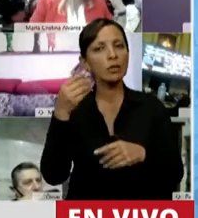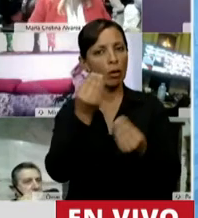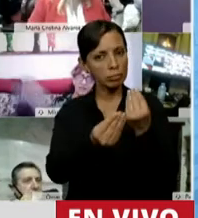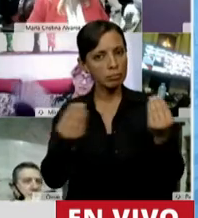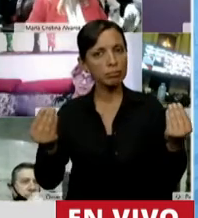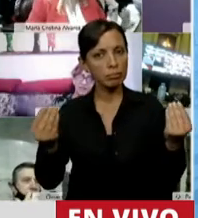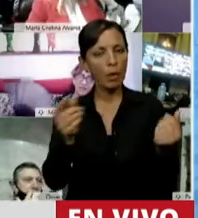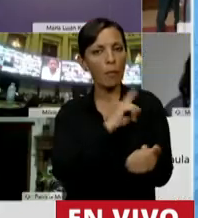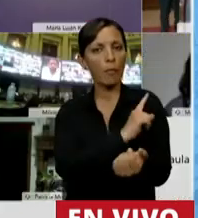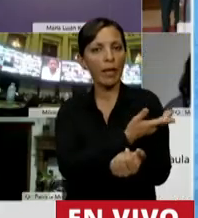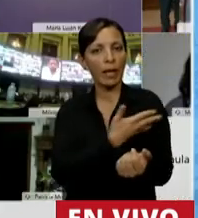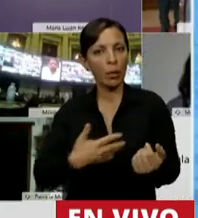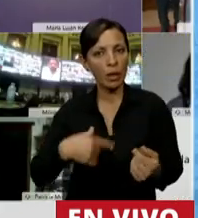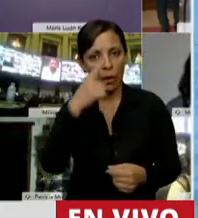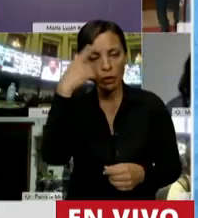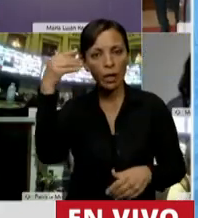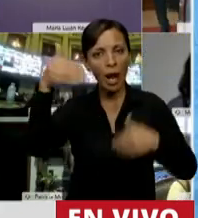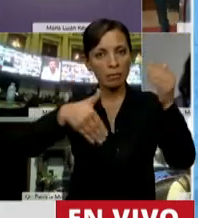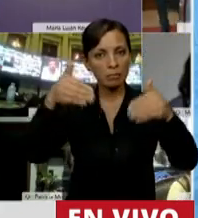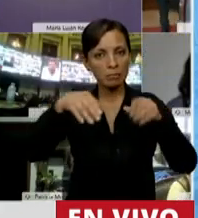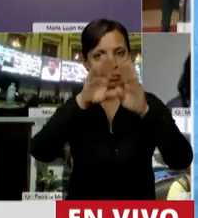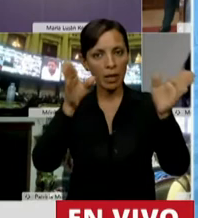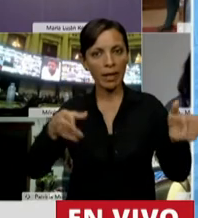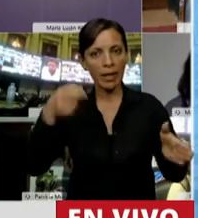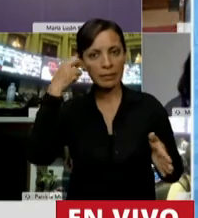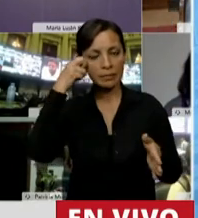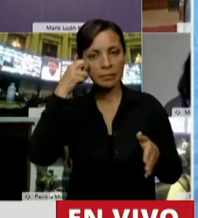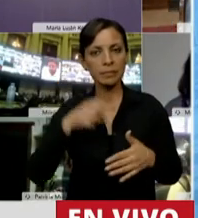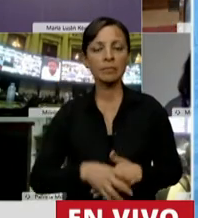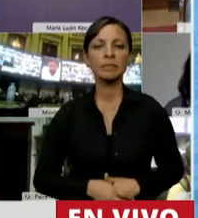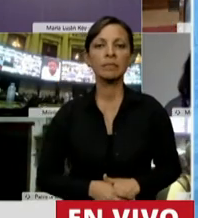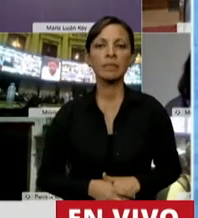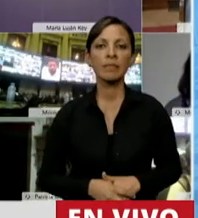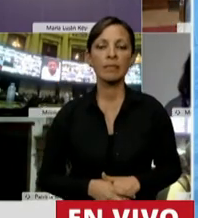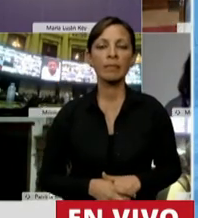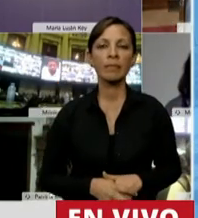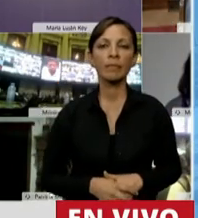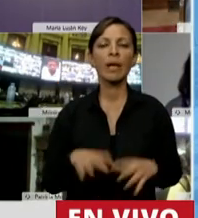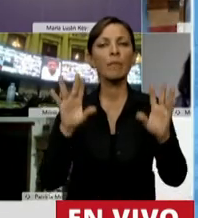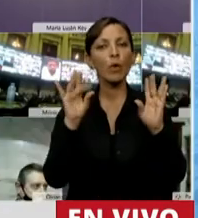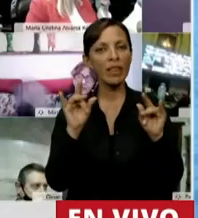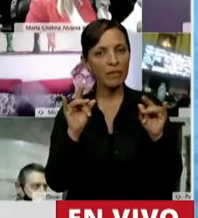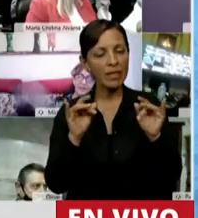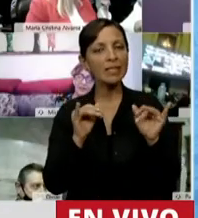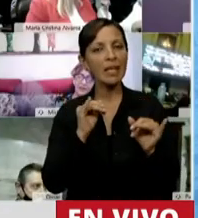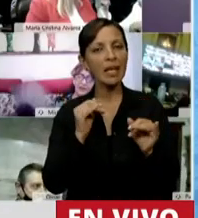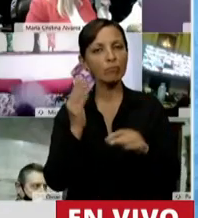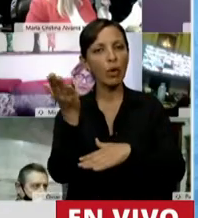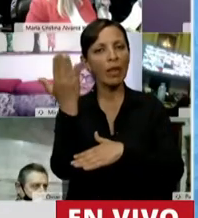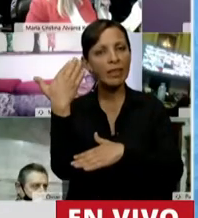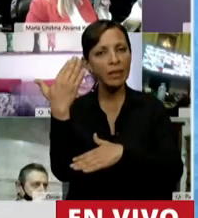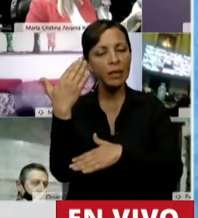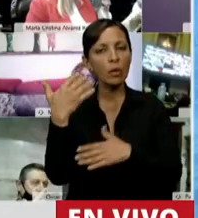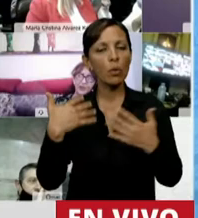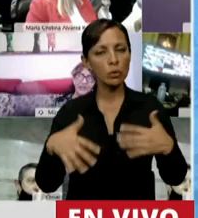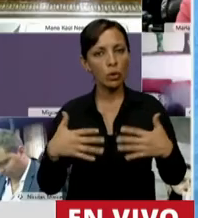del Poder Ejecutivo Nacional presentes en el recinto. Cuesta hacer un discurso tan